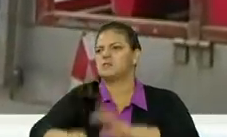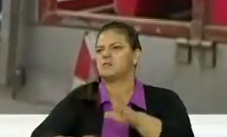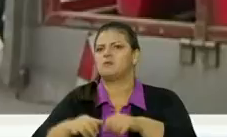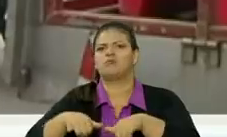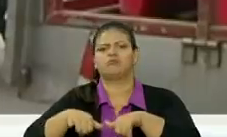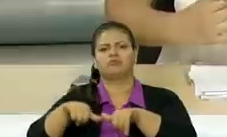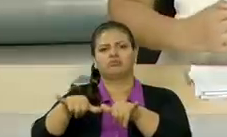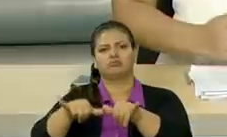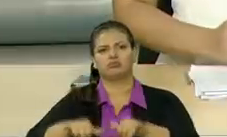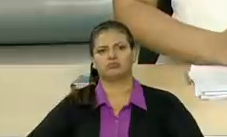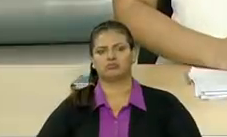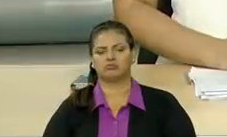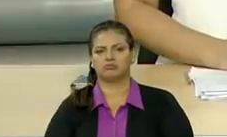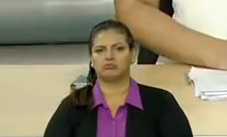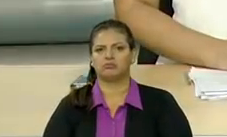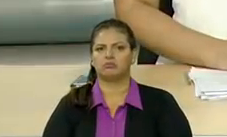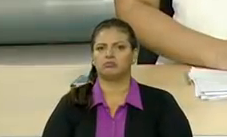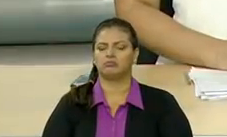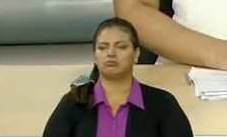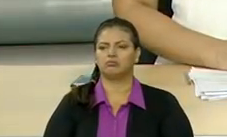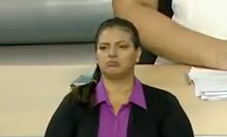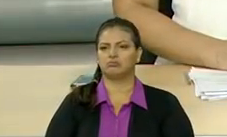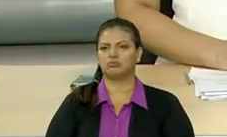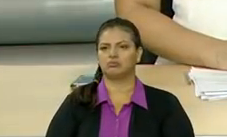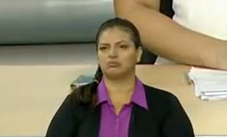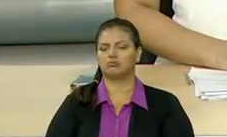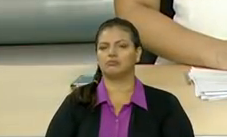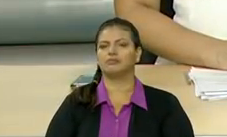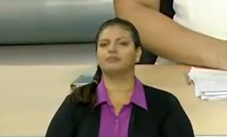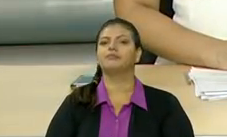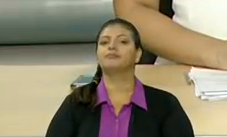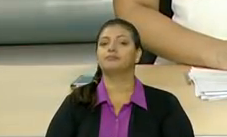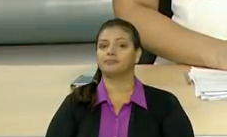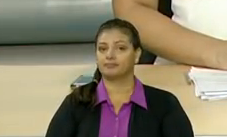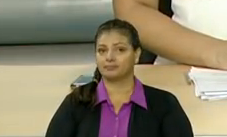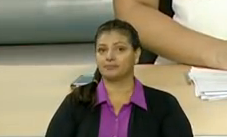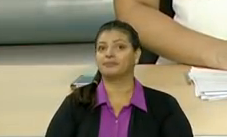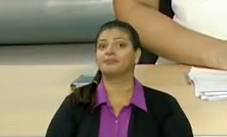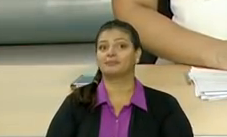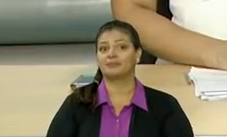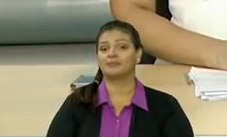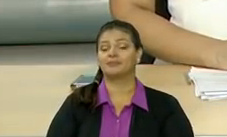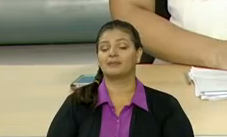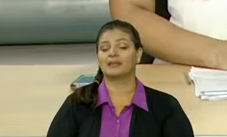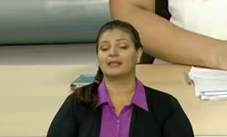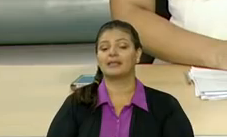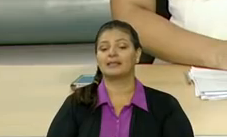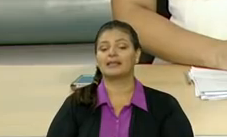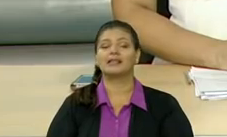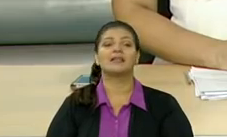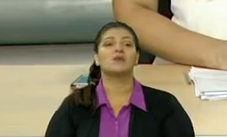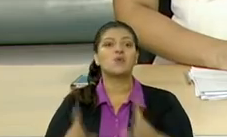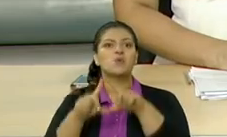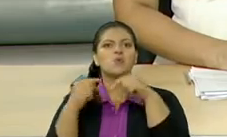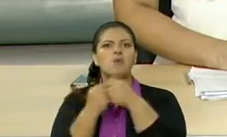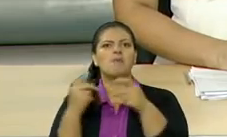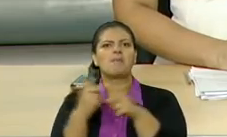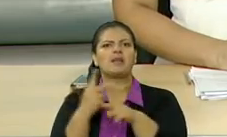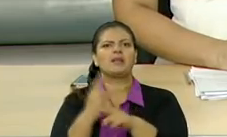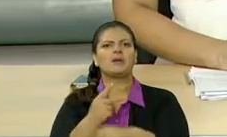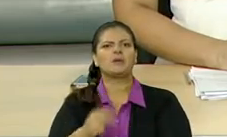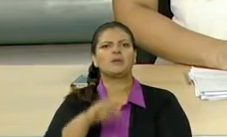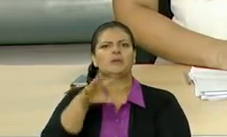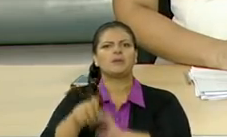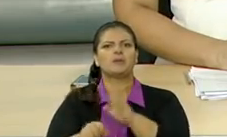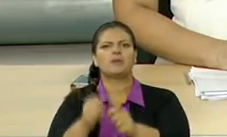Saona. Una organización dedicada al robo de teléfonos móviles en diferentes sectores del país fue desarticulada por